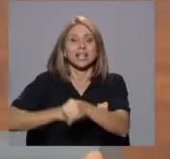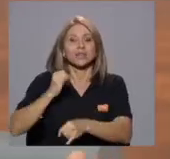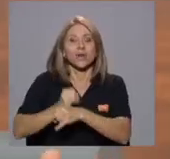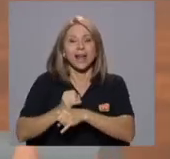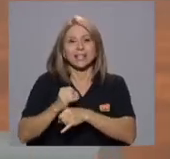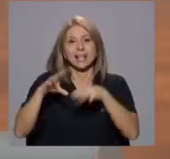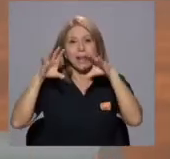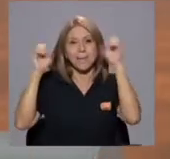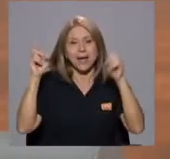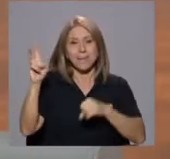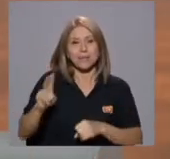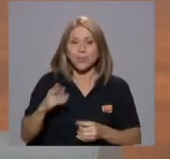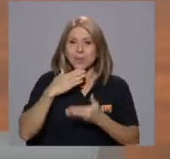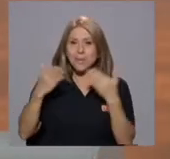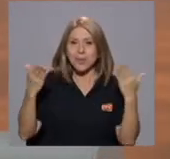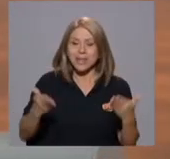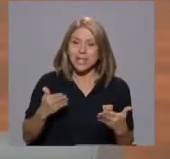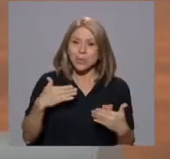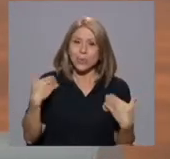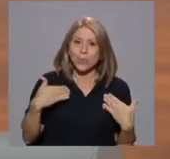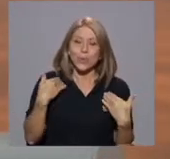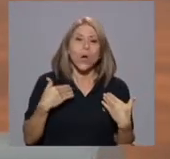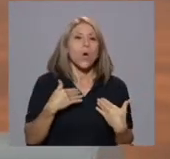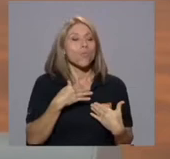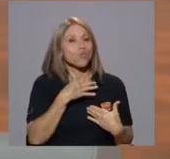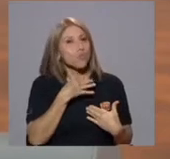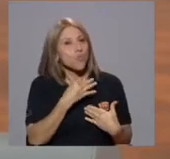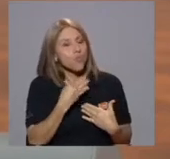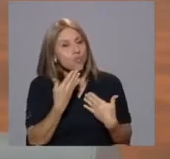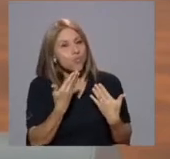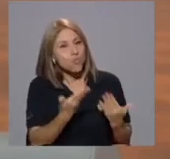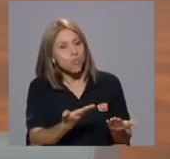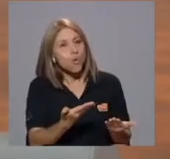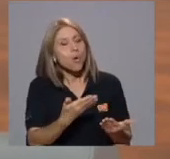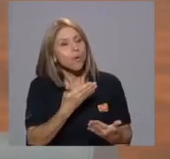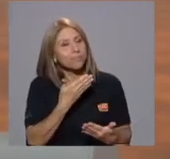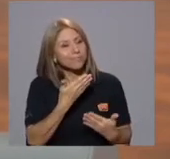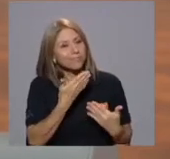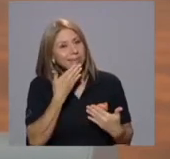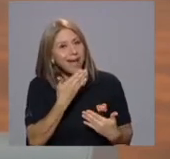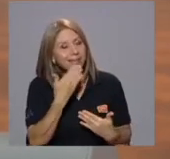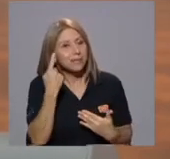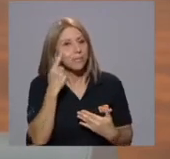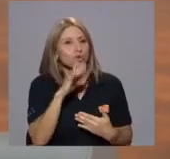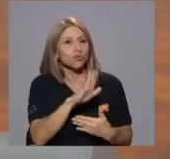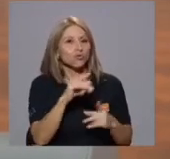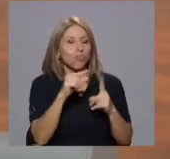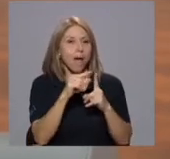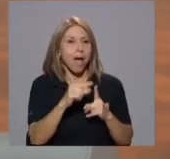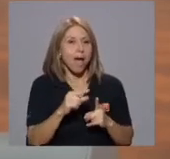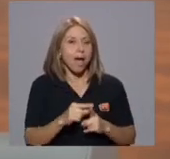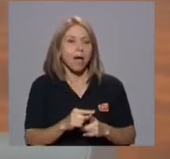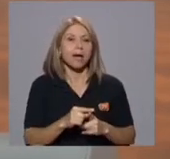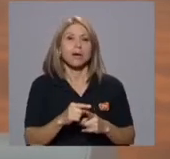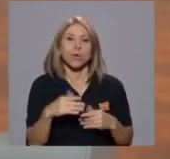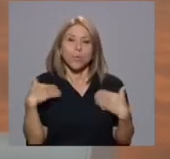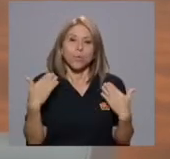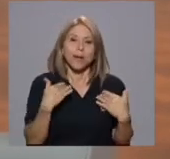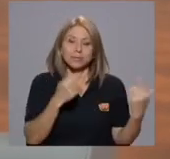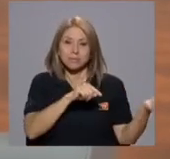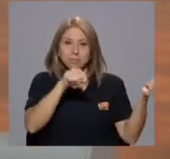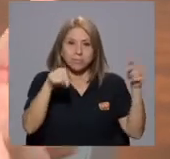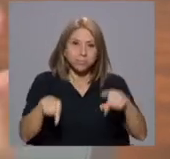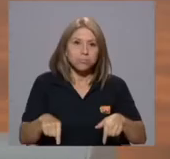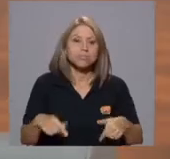bienvenido, Ricardo. Un placer tenerlo. Mucho gusto saludarte, Marlon, y muy generoso por tus comentarios y un placer estar aquí, aparte